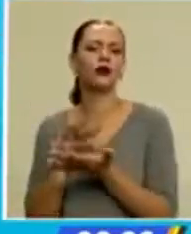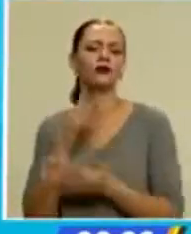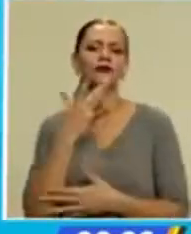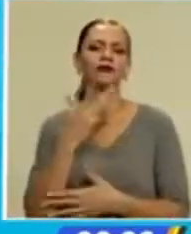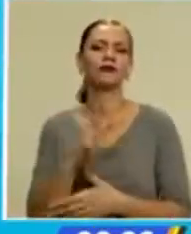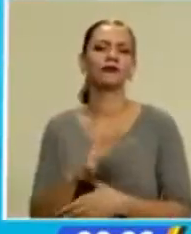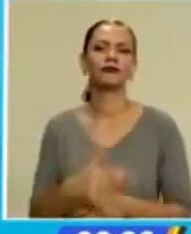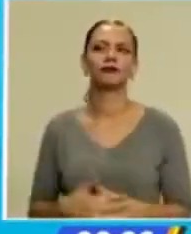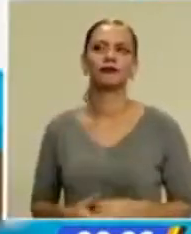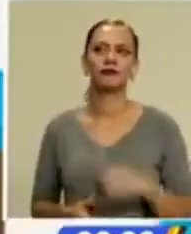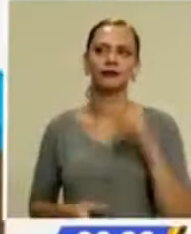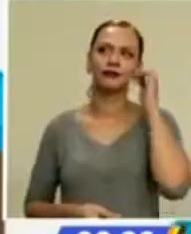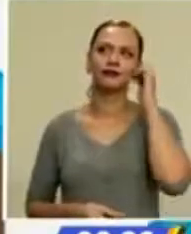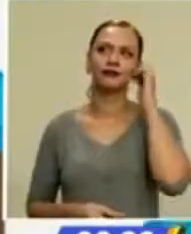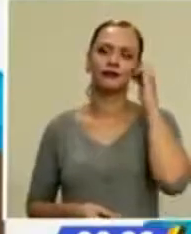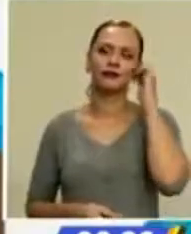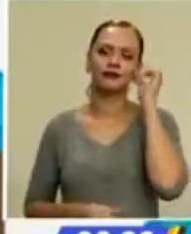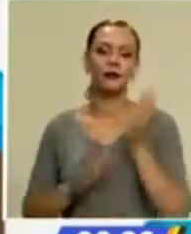frijolitos!